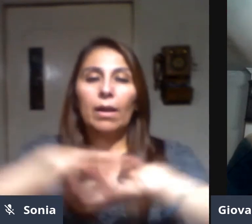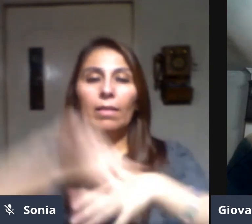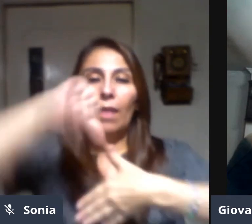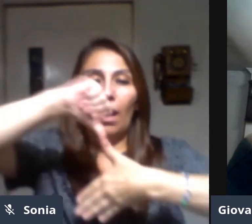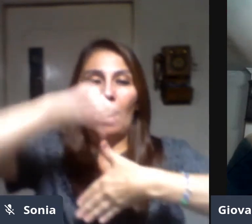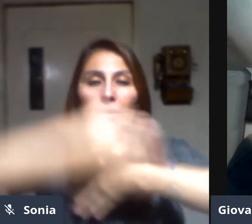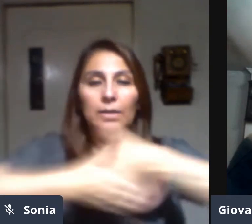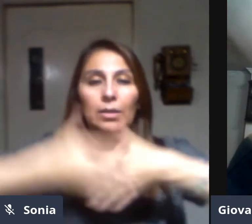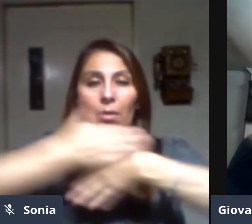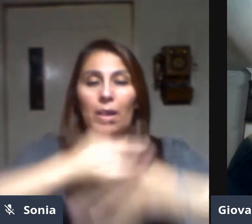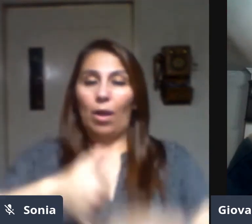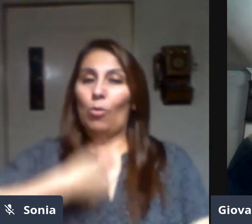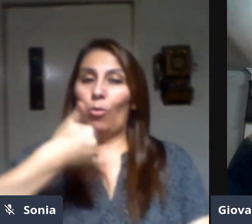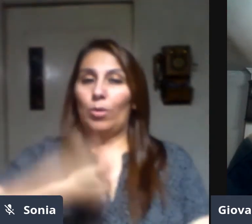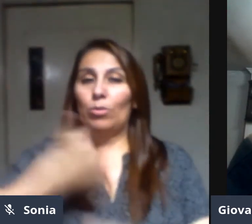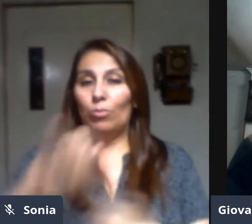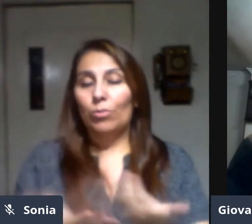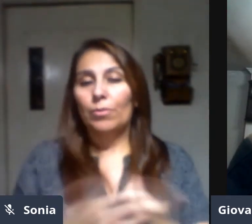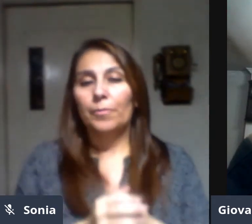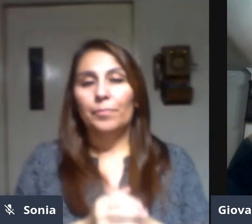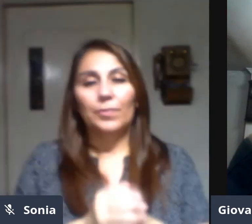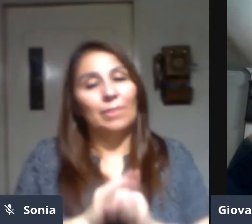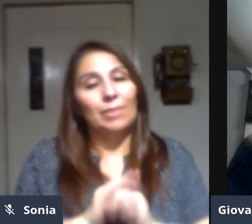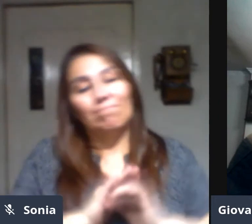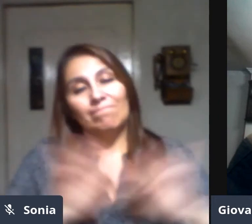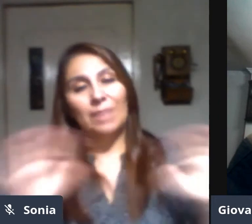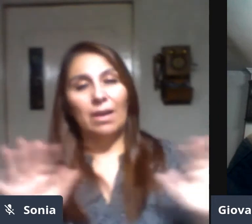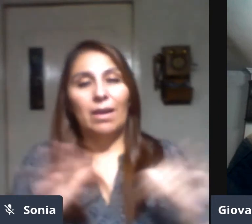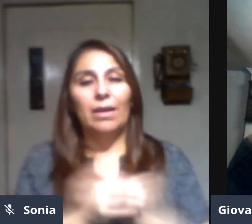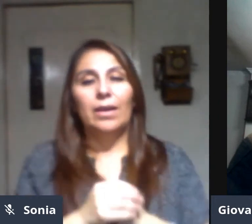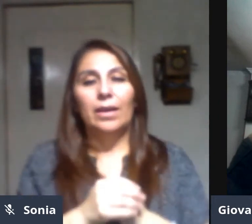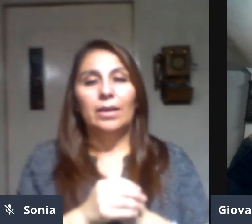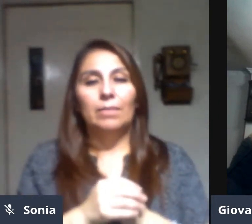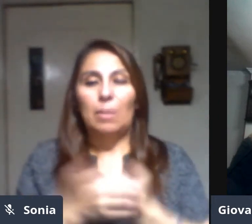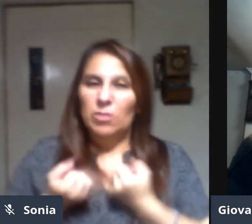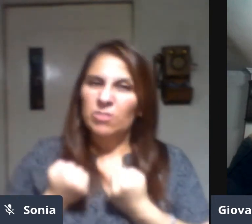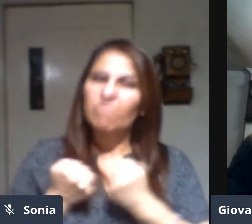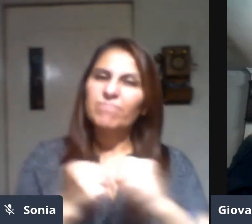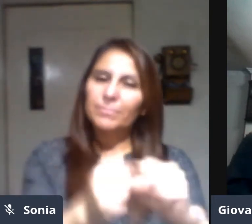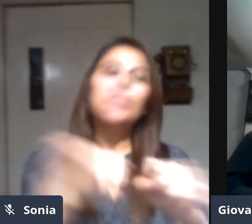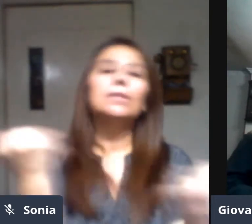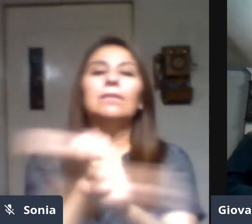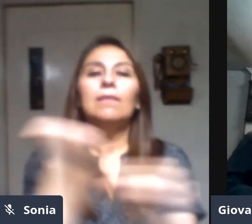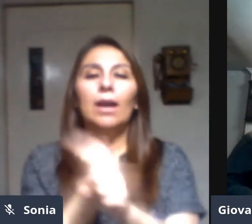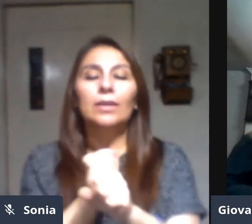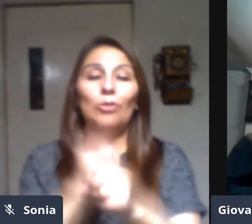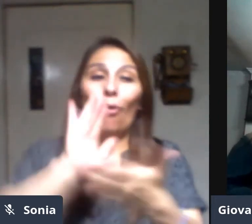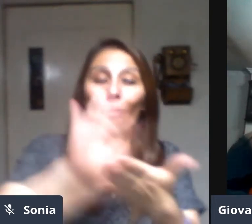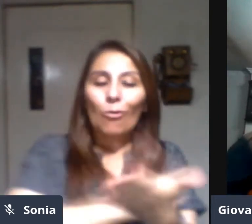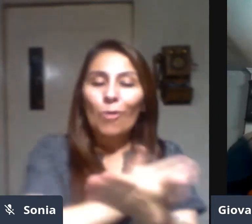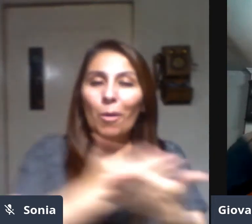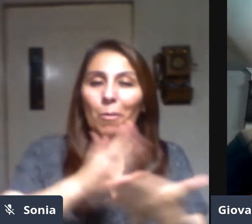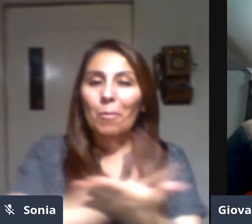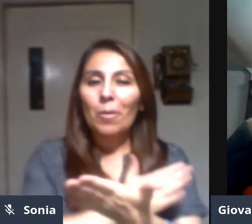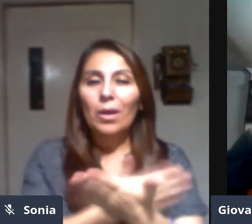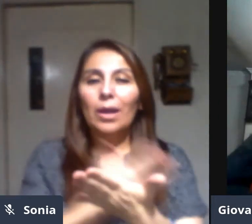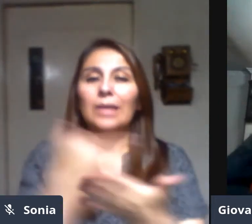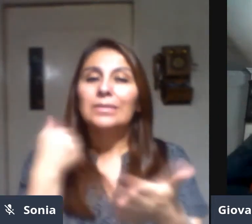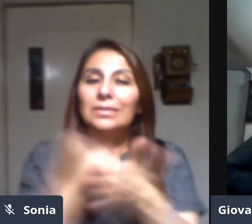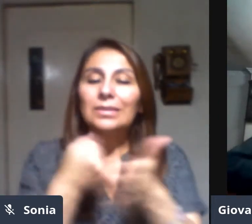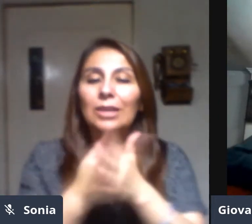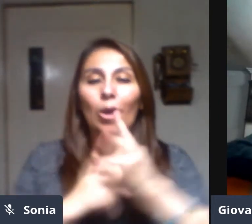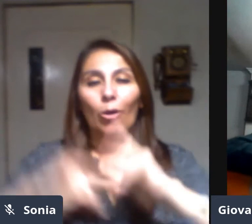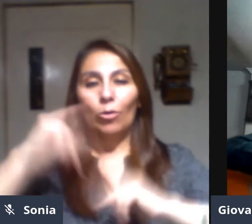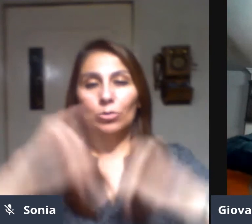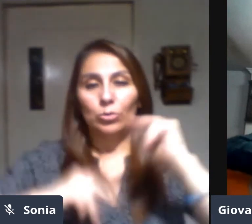entonces nada vamos como con mucha fuerza desde la música tratar de construir y nos despedimos pues nosotros